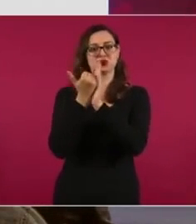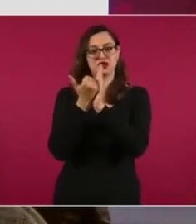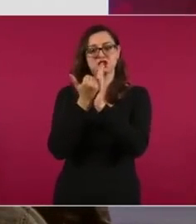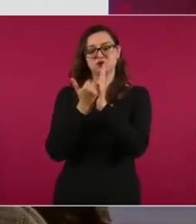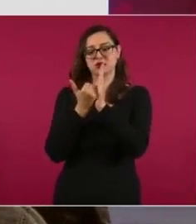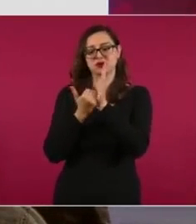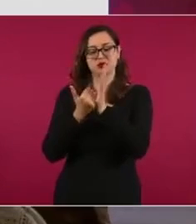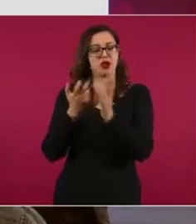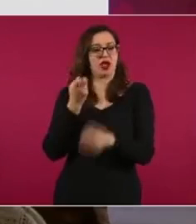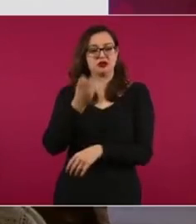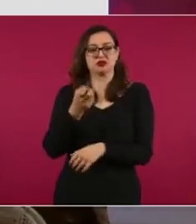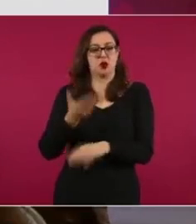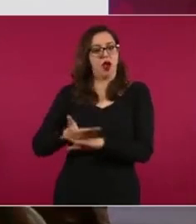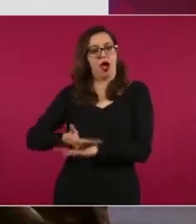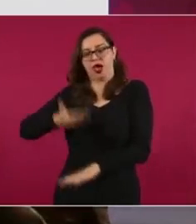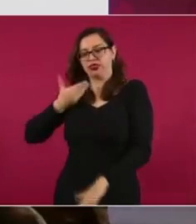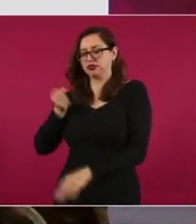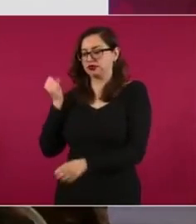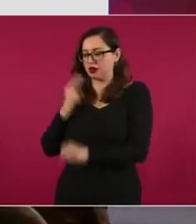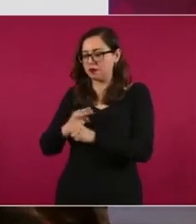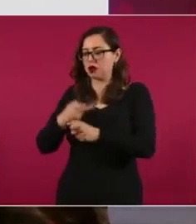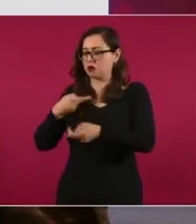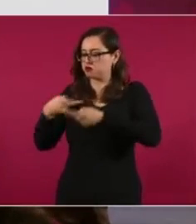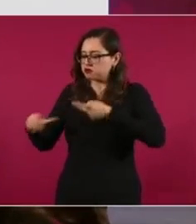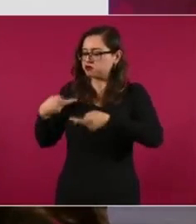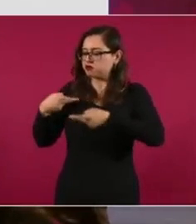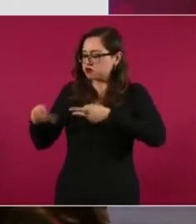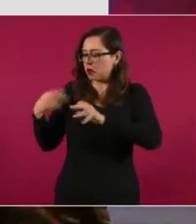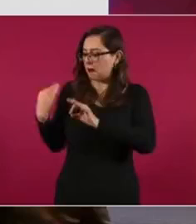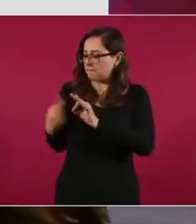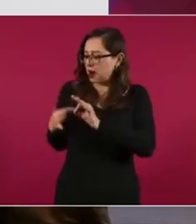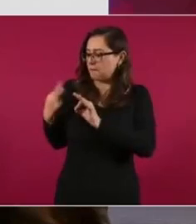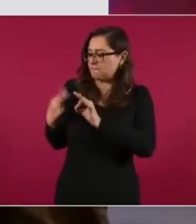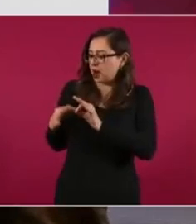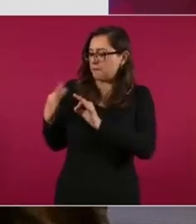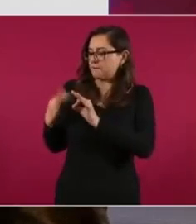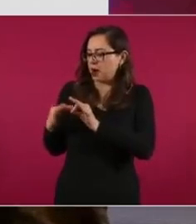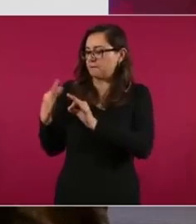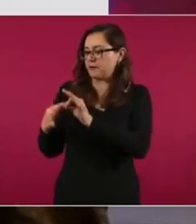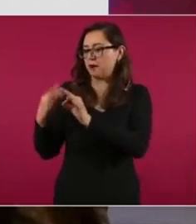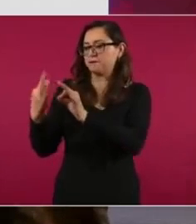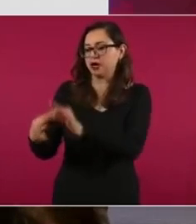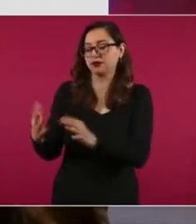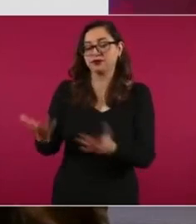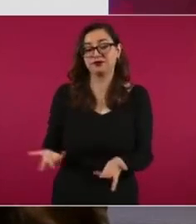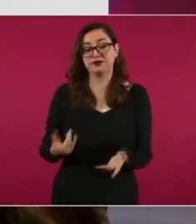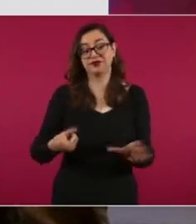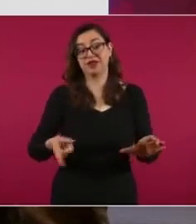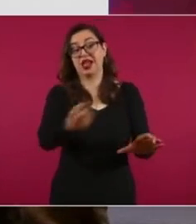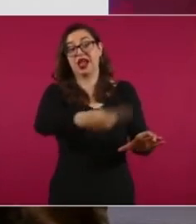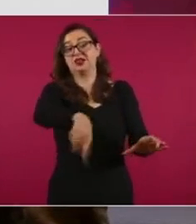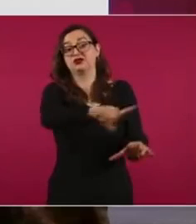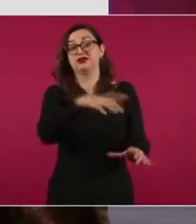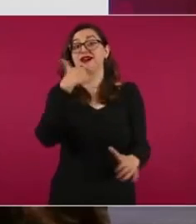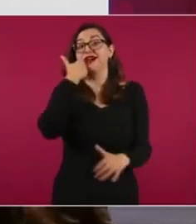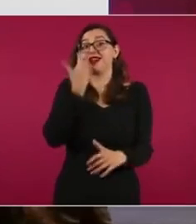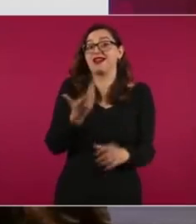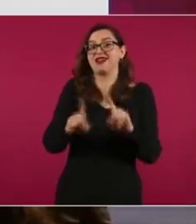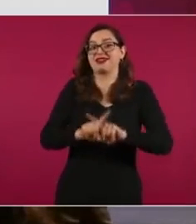extranjero, o sea, todo lo opuesto a lo que se venía